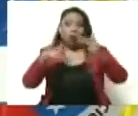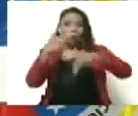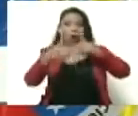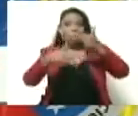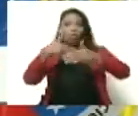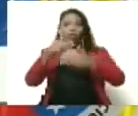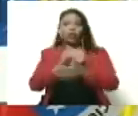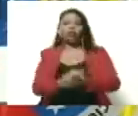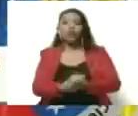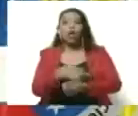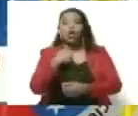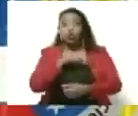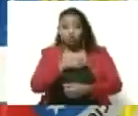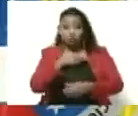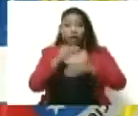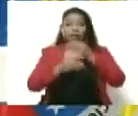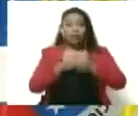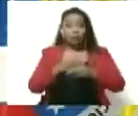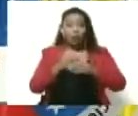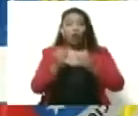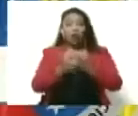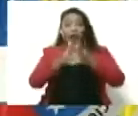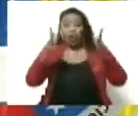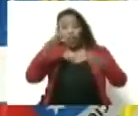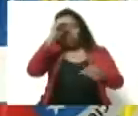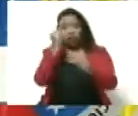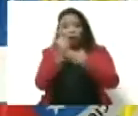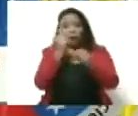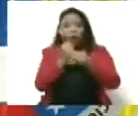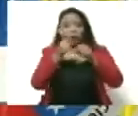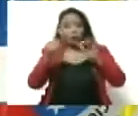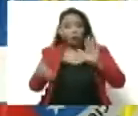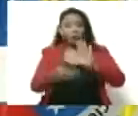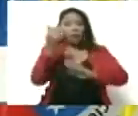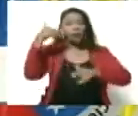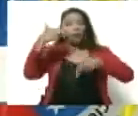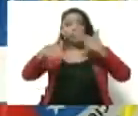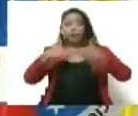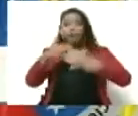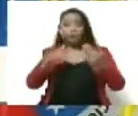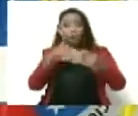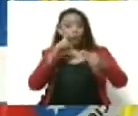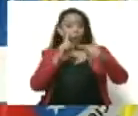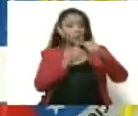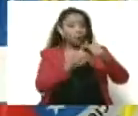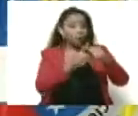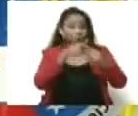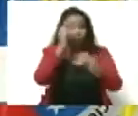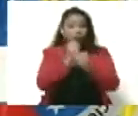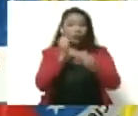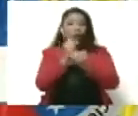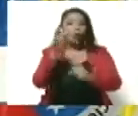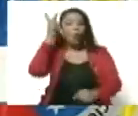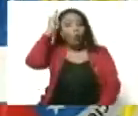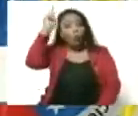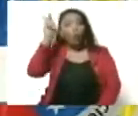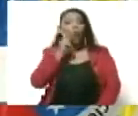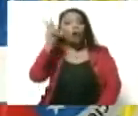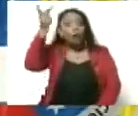delictivos. Nosotros hemos hecho sendas operaciones contra el delito y por supuesto en la operación Guaycaipuro